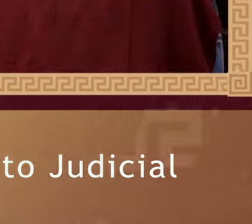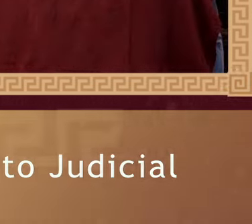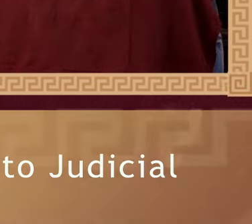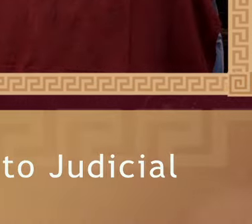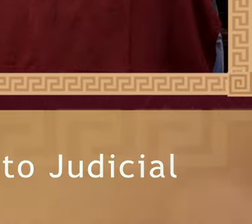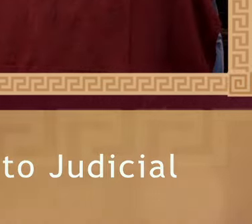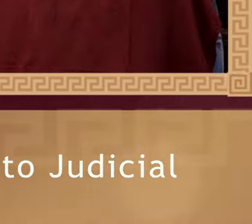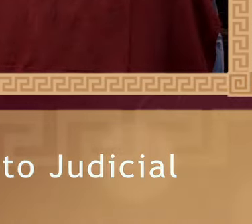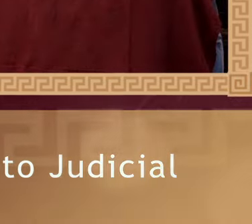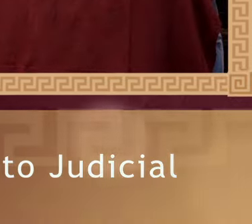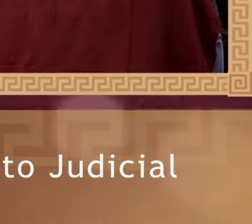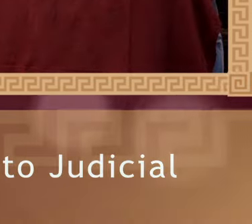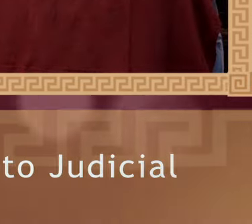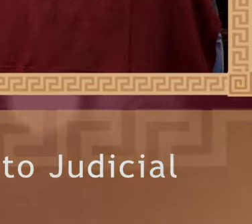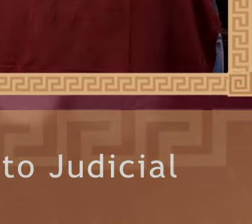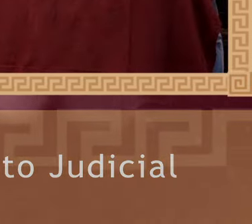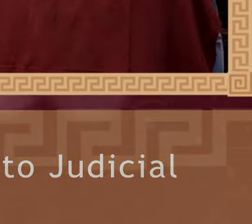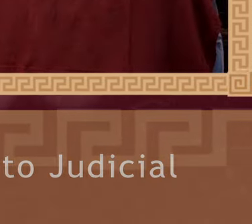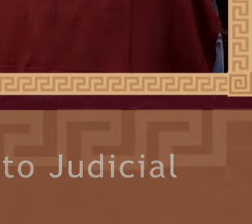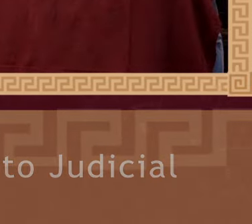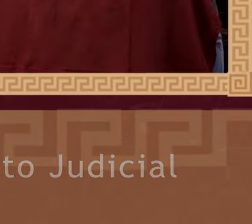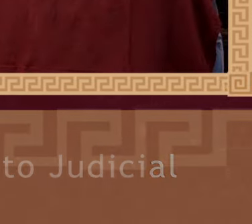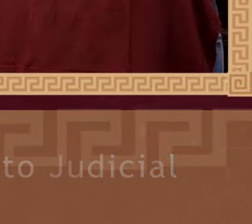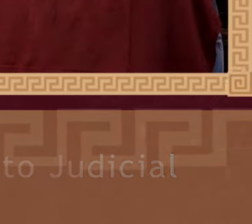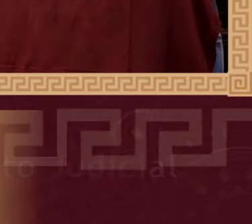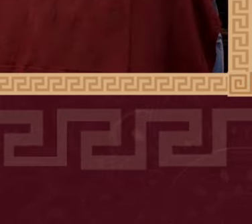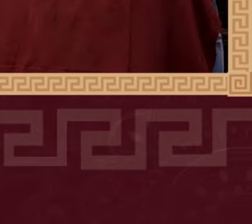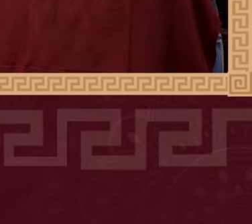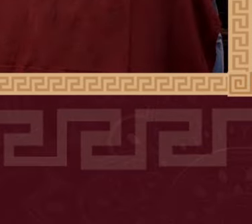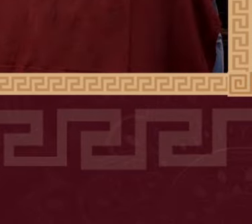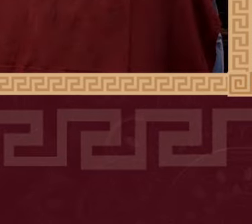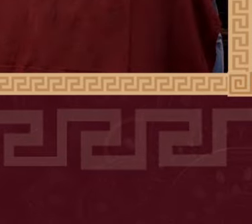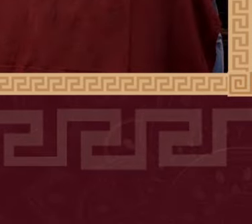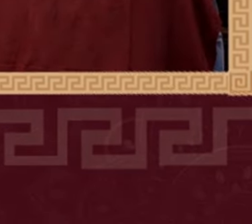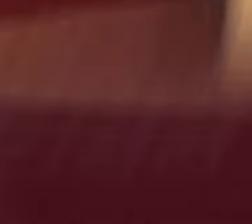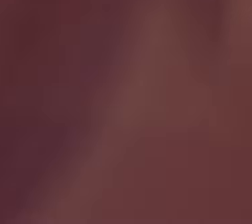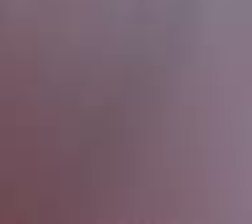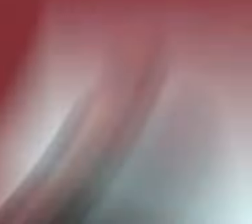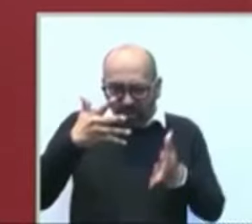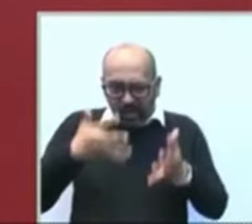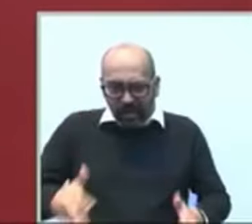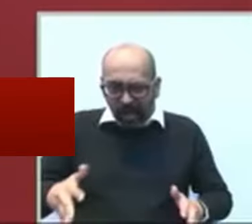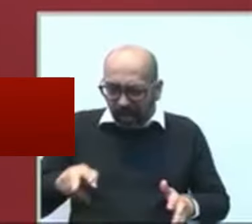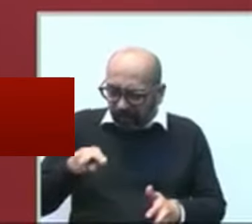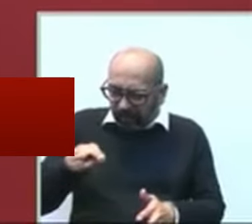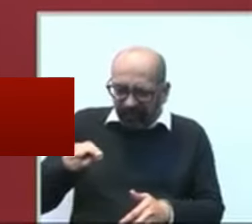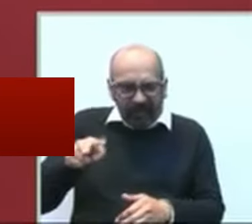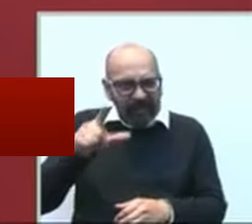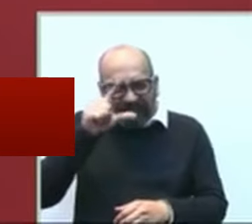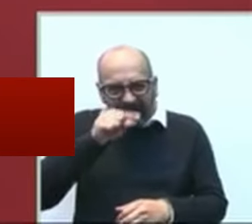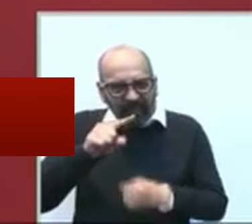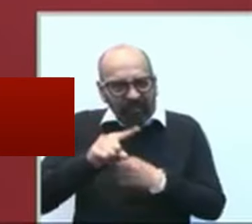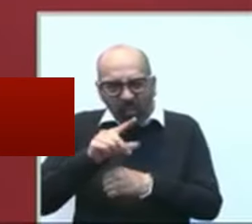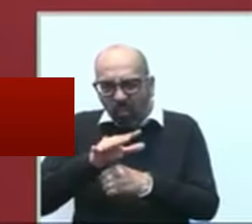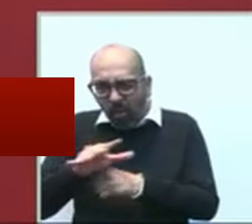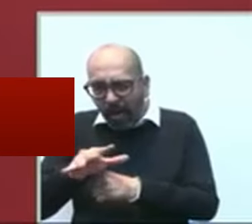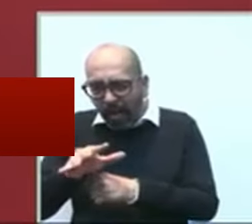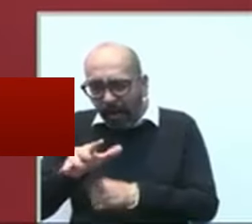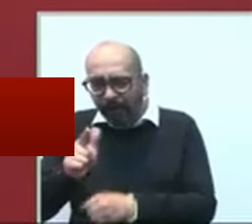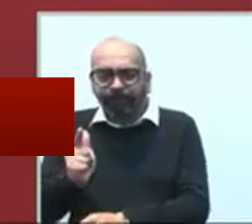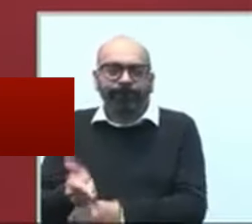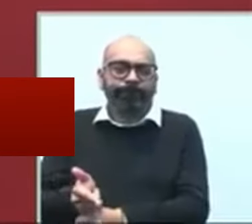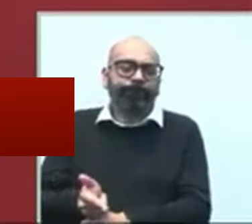un respaldo popular significativo y aunque existen resistencias, son parte del proceso de cambio. Y por eso es tan importante que ayudemos en los